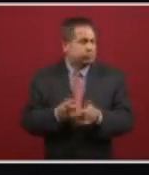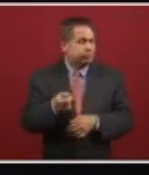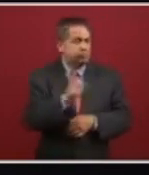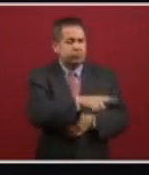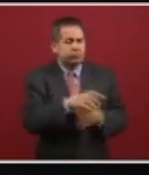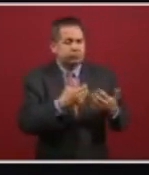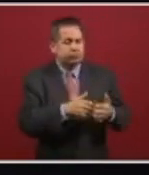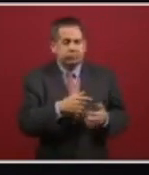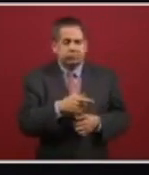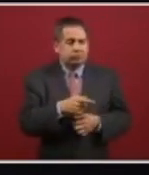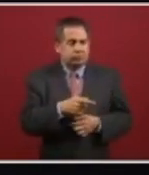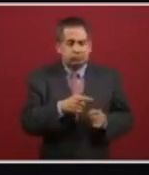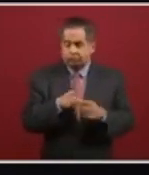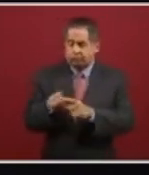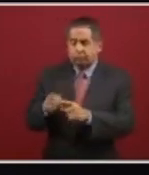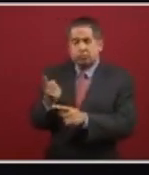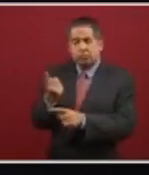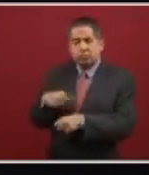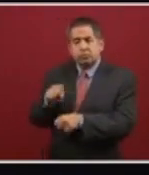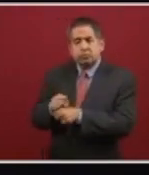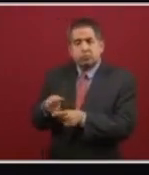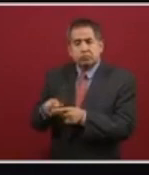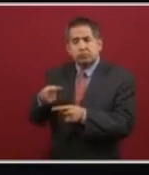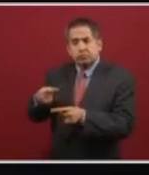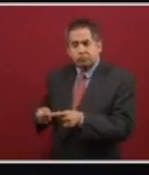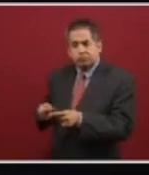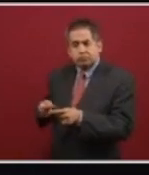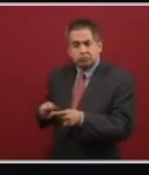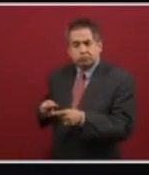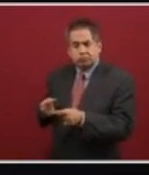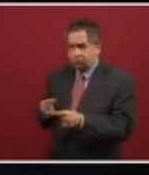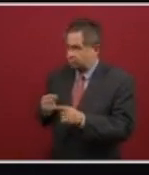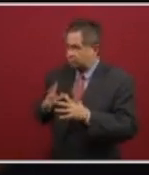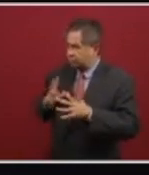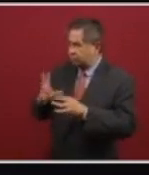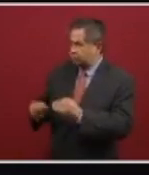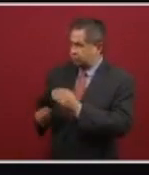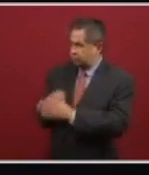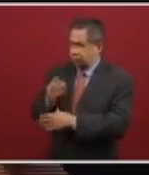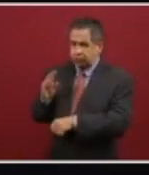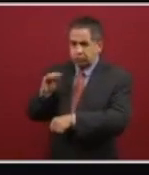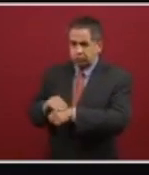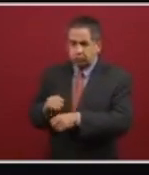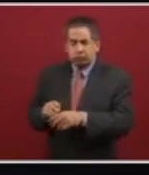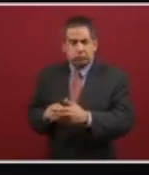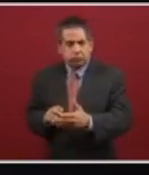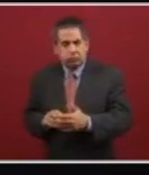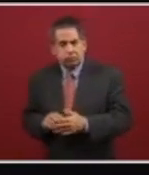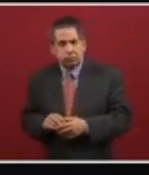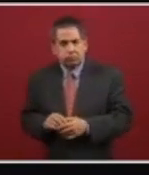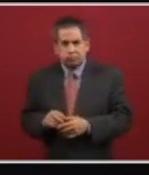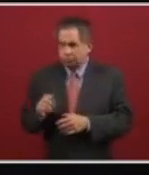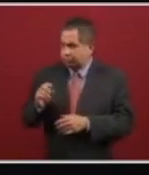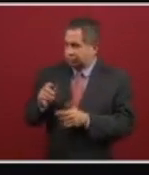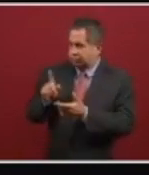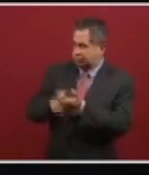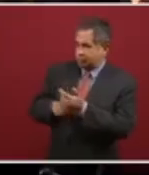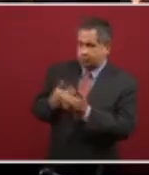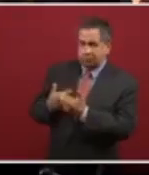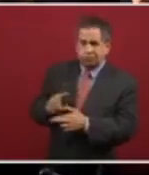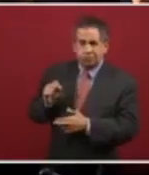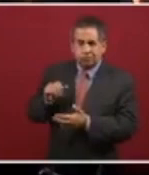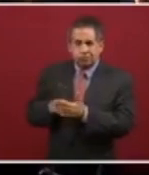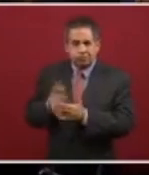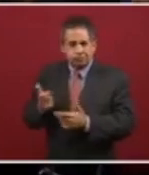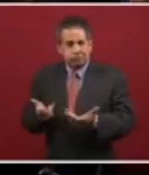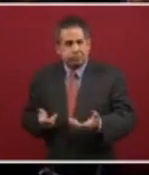tenía una semana de haberse creado, y con tiene en sus activos 60,000 pesos nada más. Hay que verlo